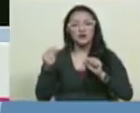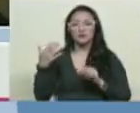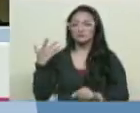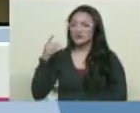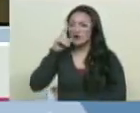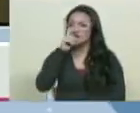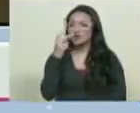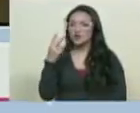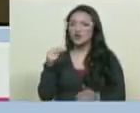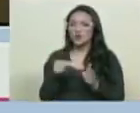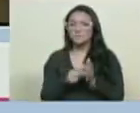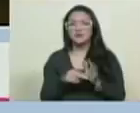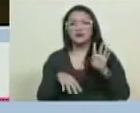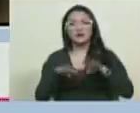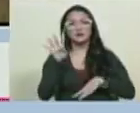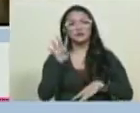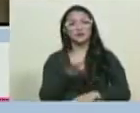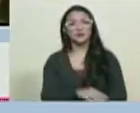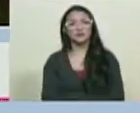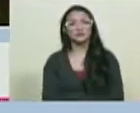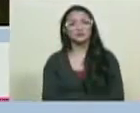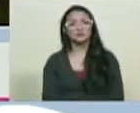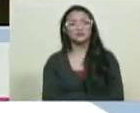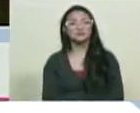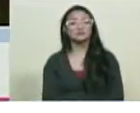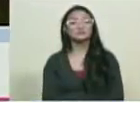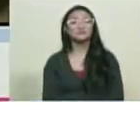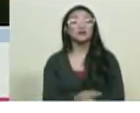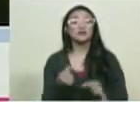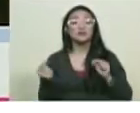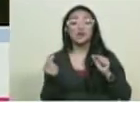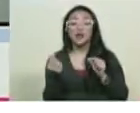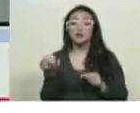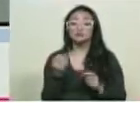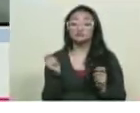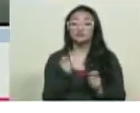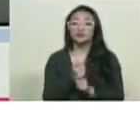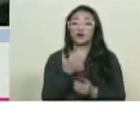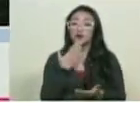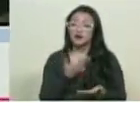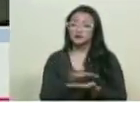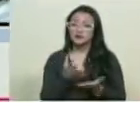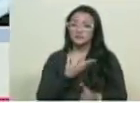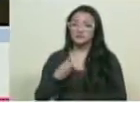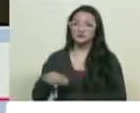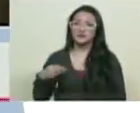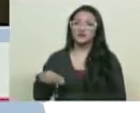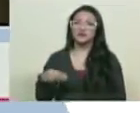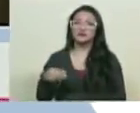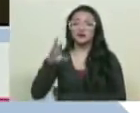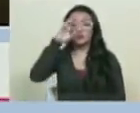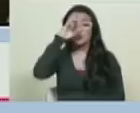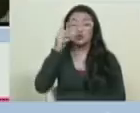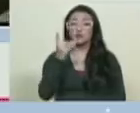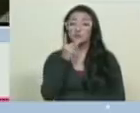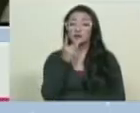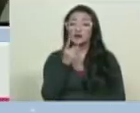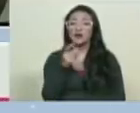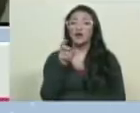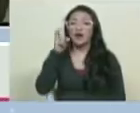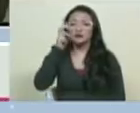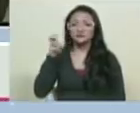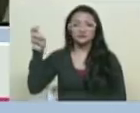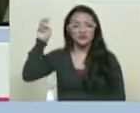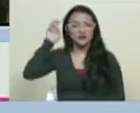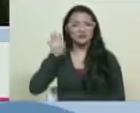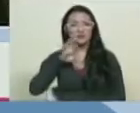año 2014. Y aquí está el diálogo hecho realidad. Hay que agradecerle al presidente de República Dominicana, a su canciller, hay